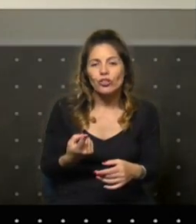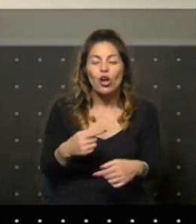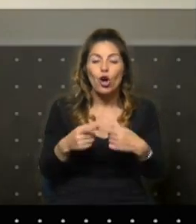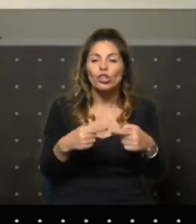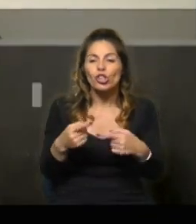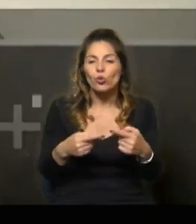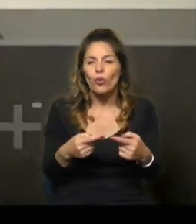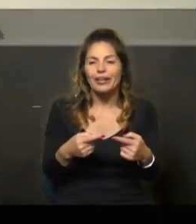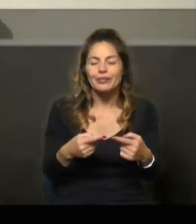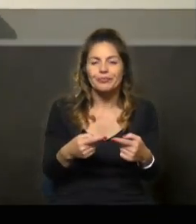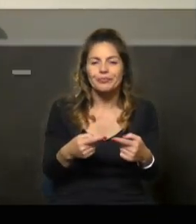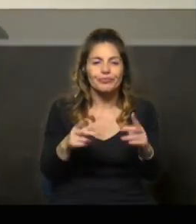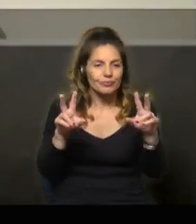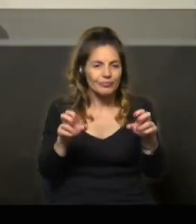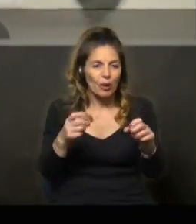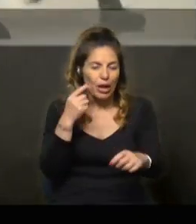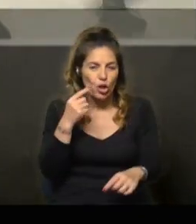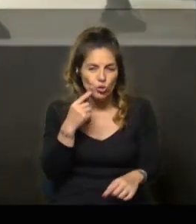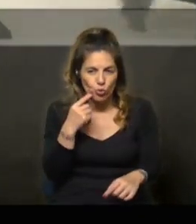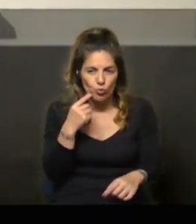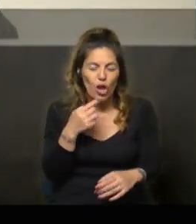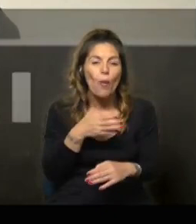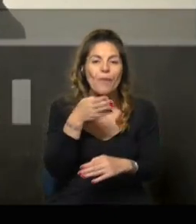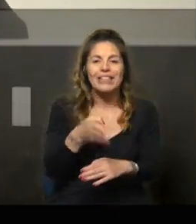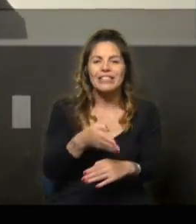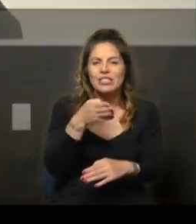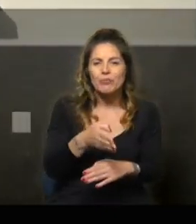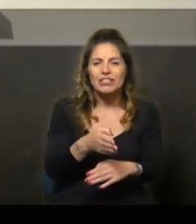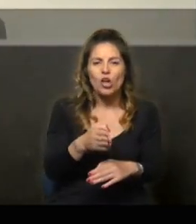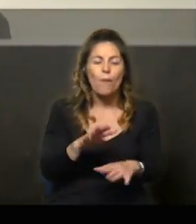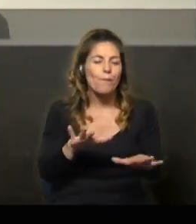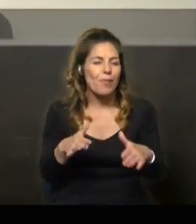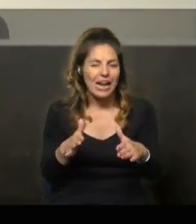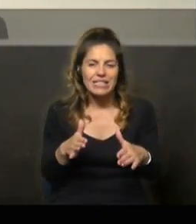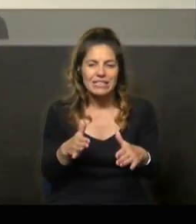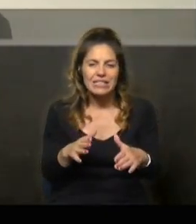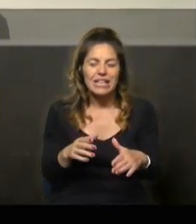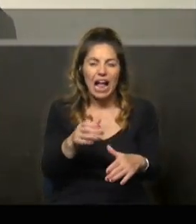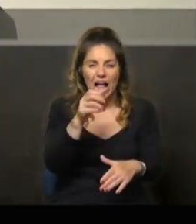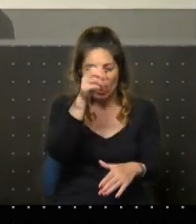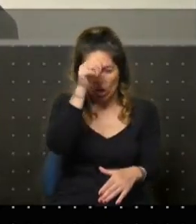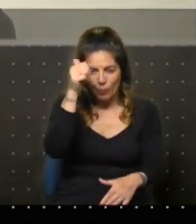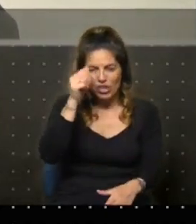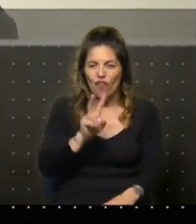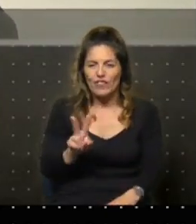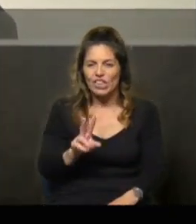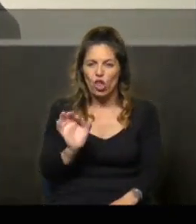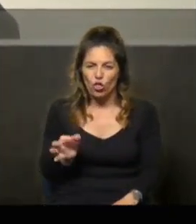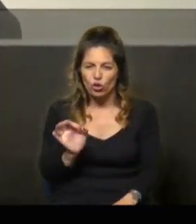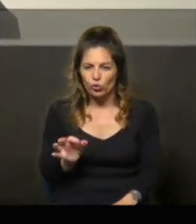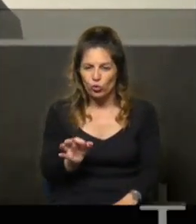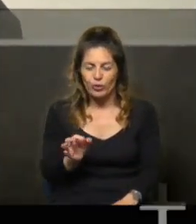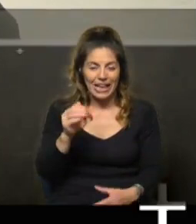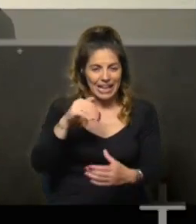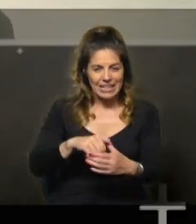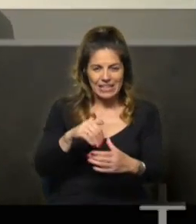con bueno el tema de los números la participación bastante parecida Al domingo electoral del 22 de octubre en las